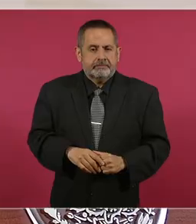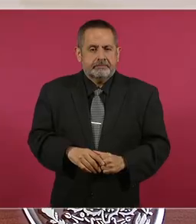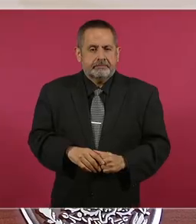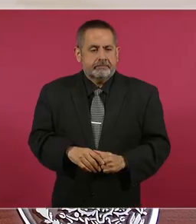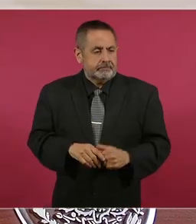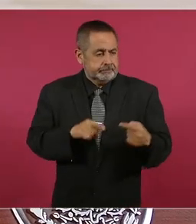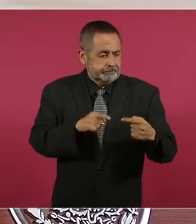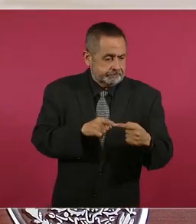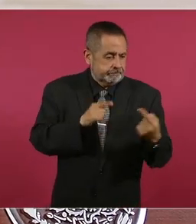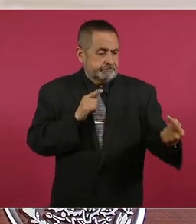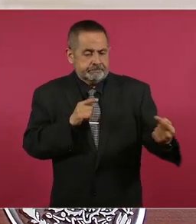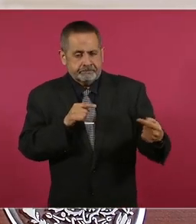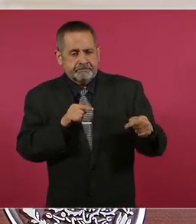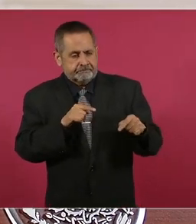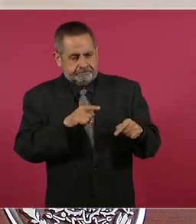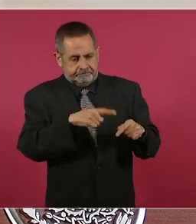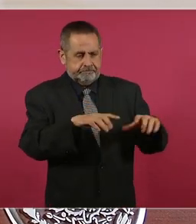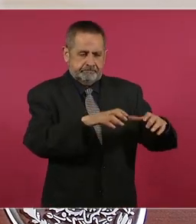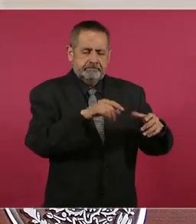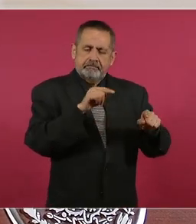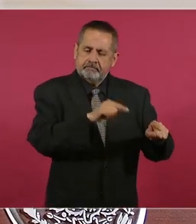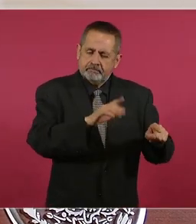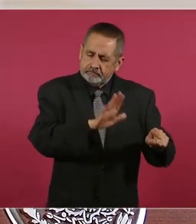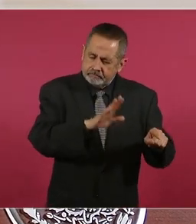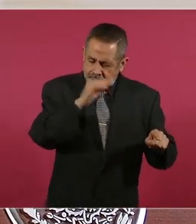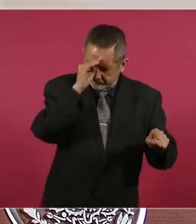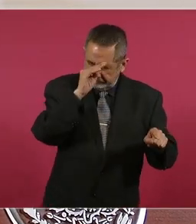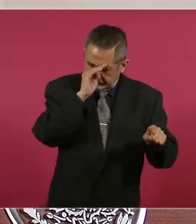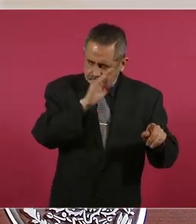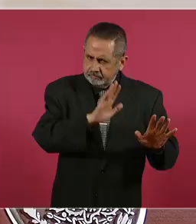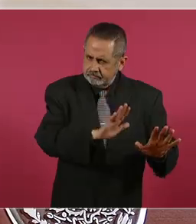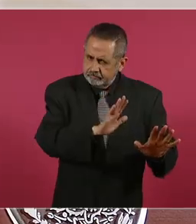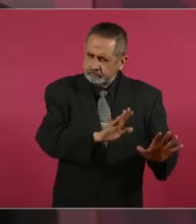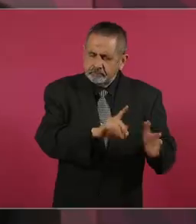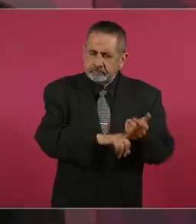nuestros adversarios piensen